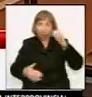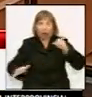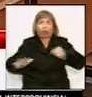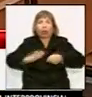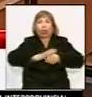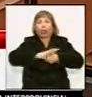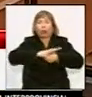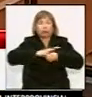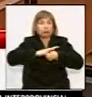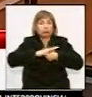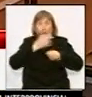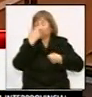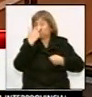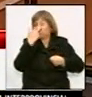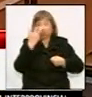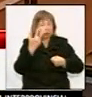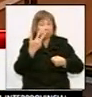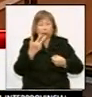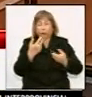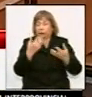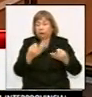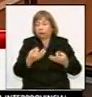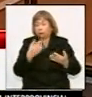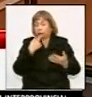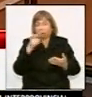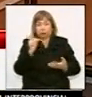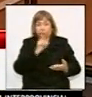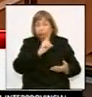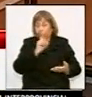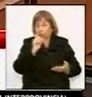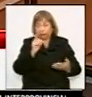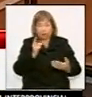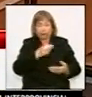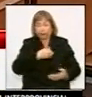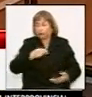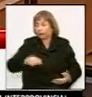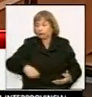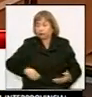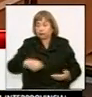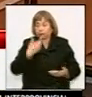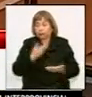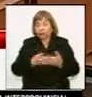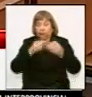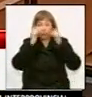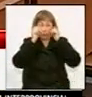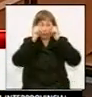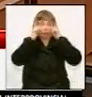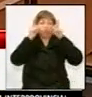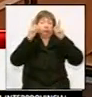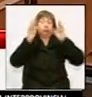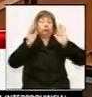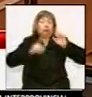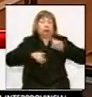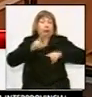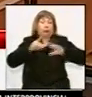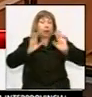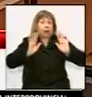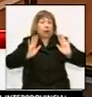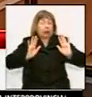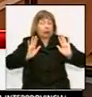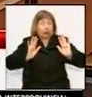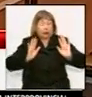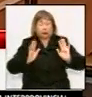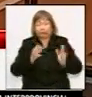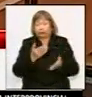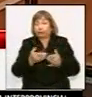recargada, que ella no lo ve, que hay una instancia, no, señores, no, presidente, no hay que dejarnos sorprender por algunos escuderos que